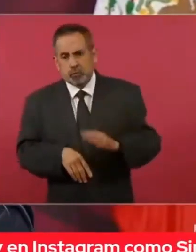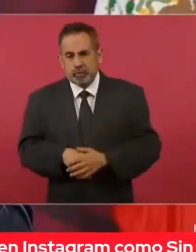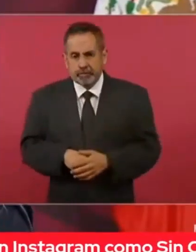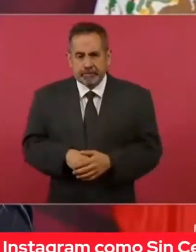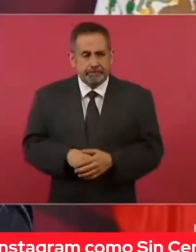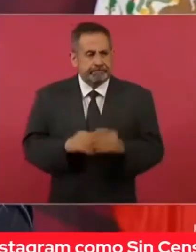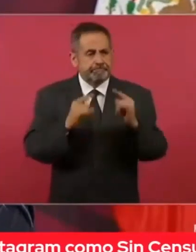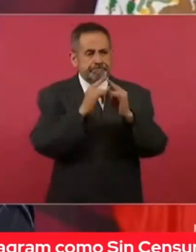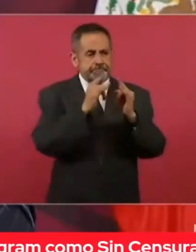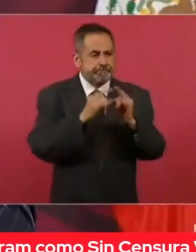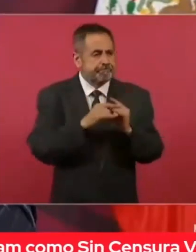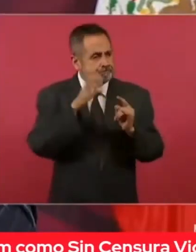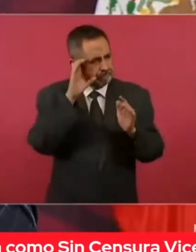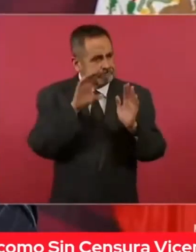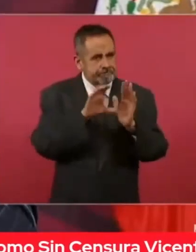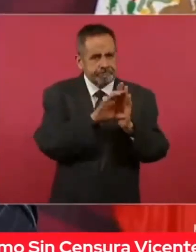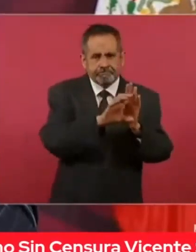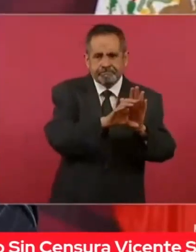Cabañas